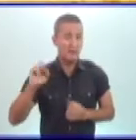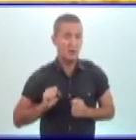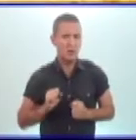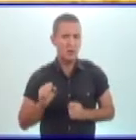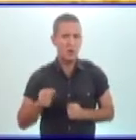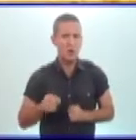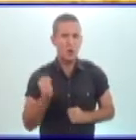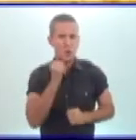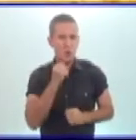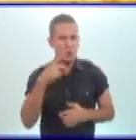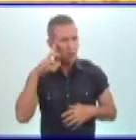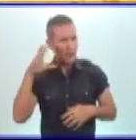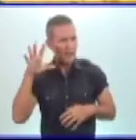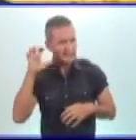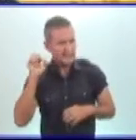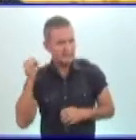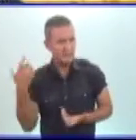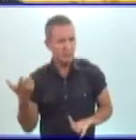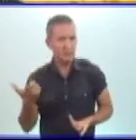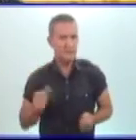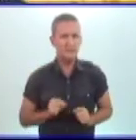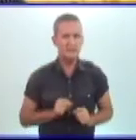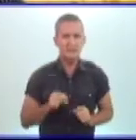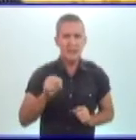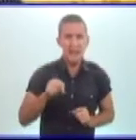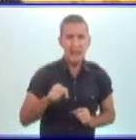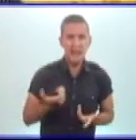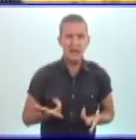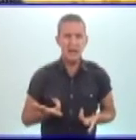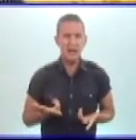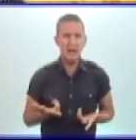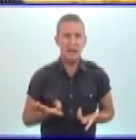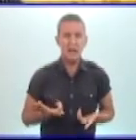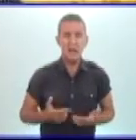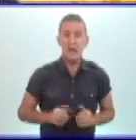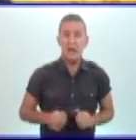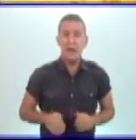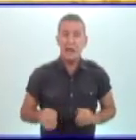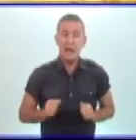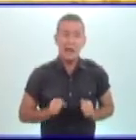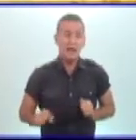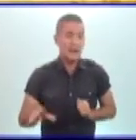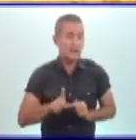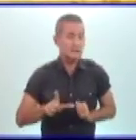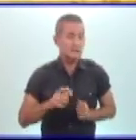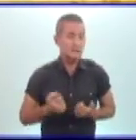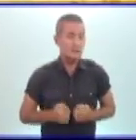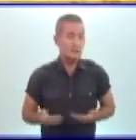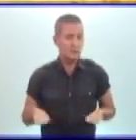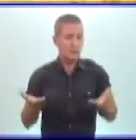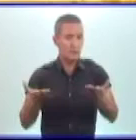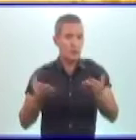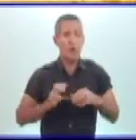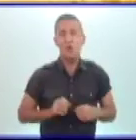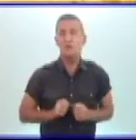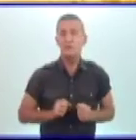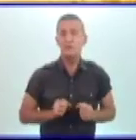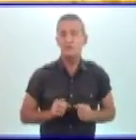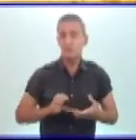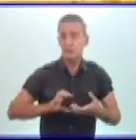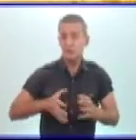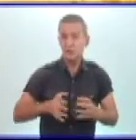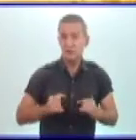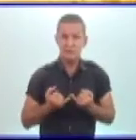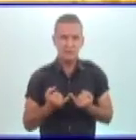que si en la historia antigua y medieval las civilizaciones se fueron desarrollando de forma independiente, el mundo moderno